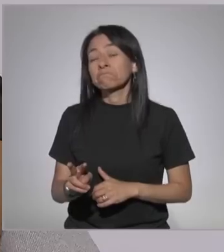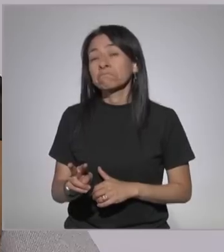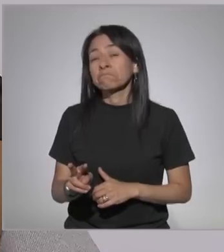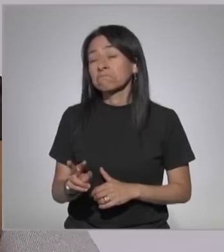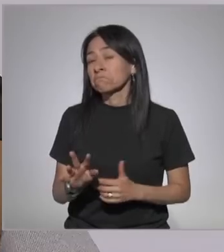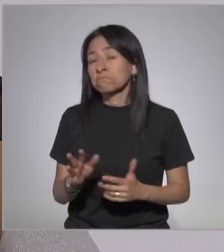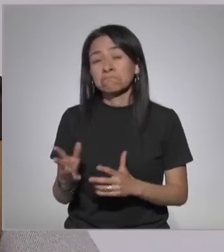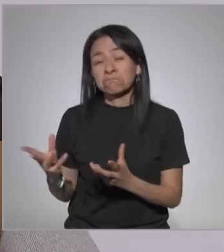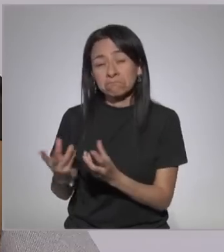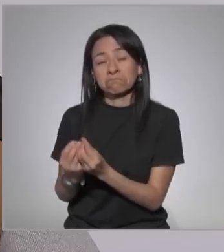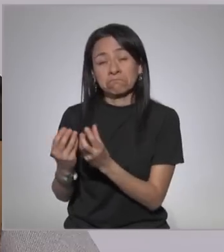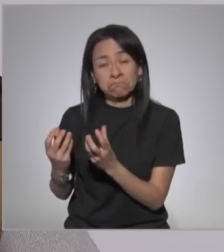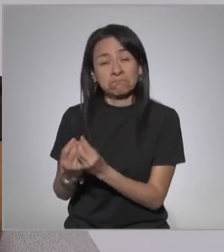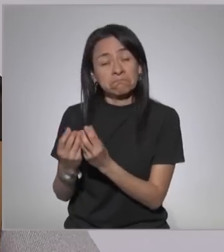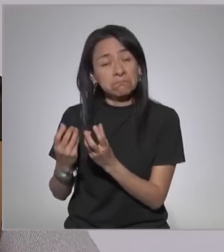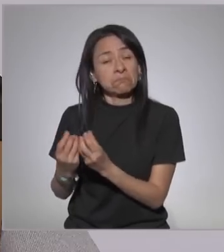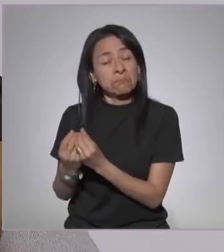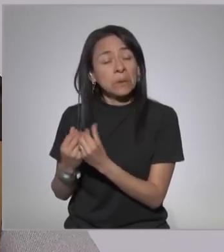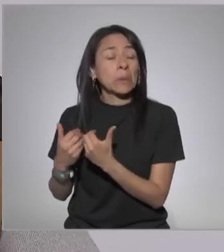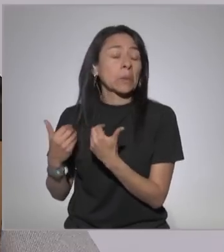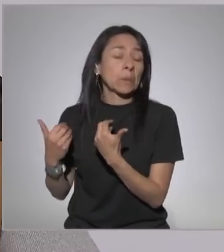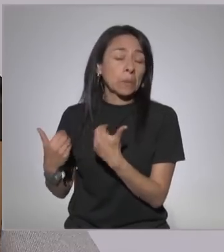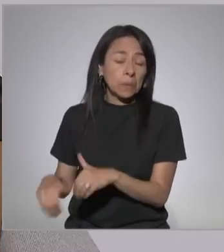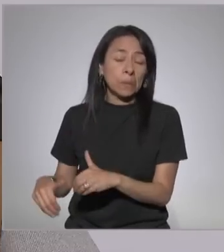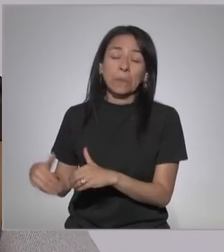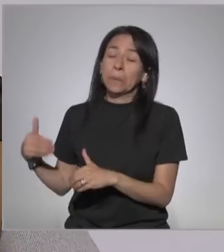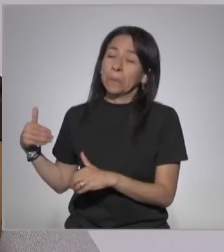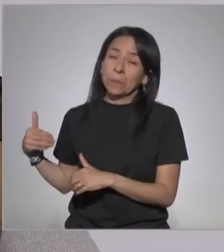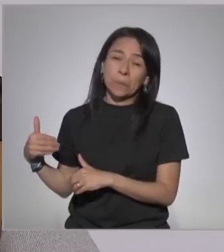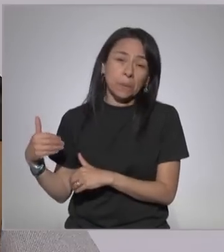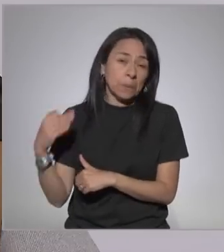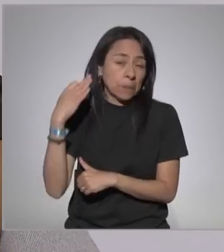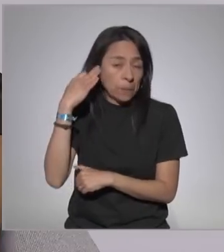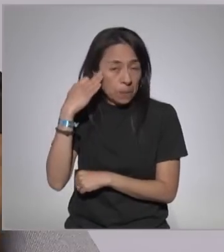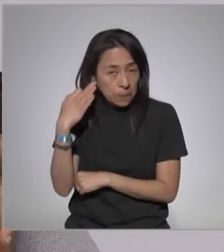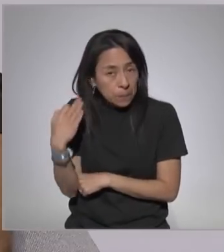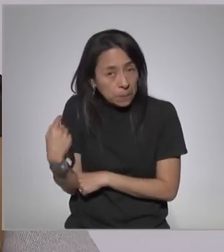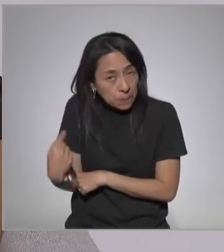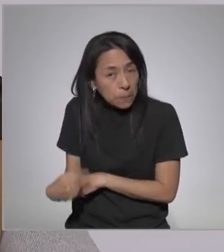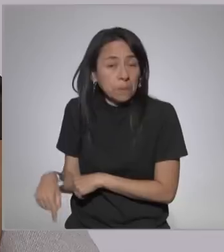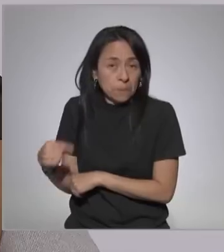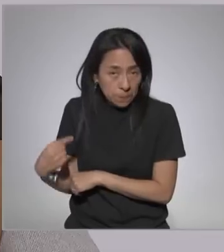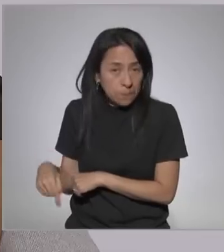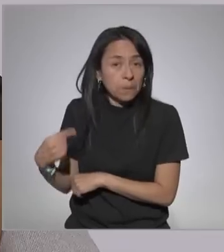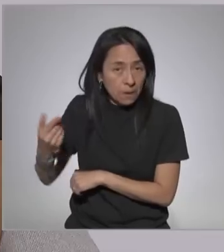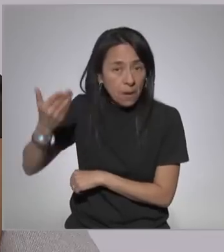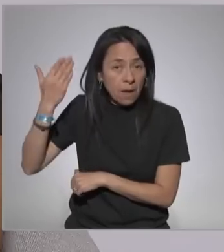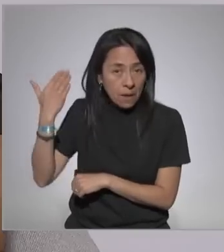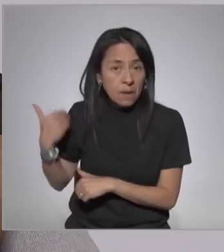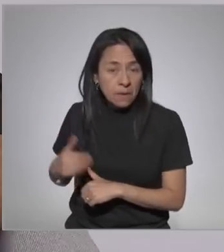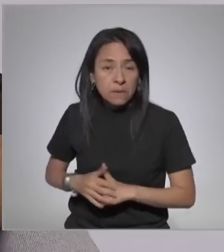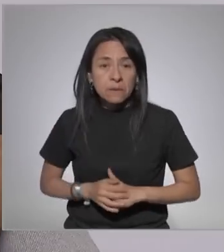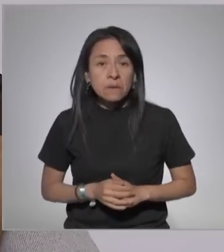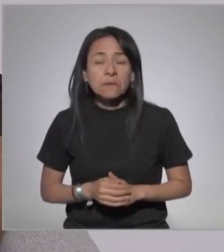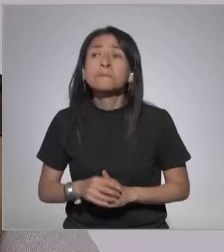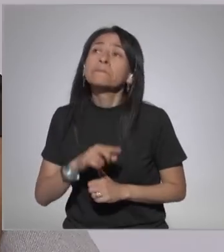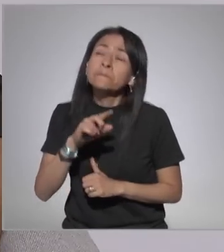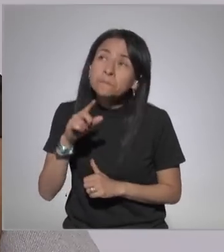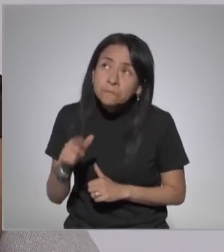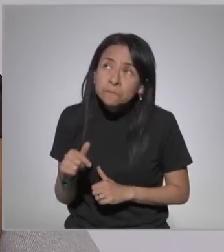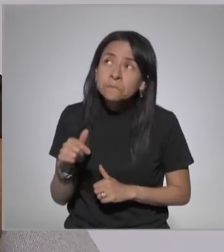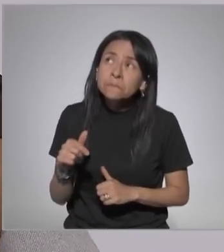acompañamiento y donde deciden hace unos